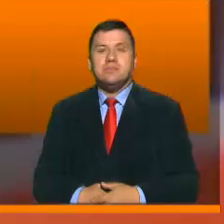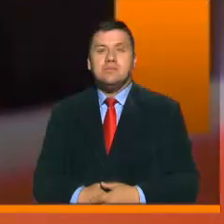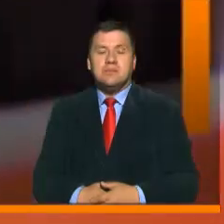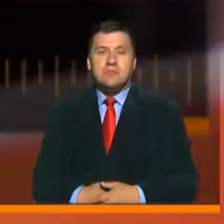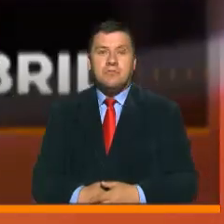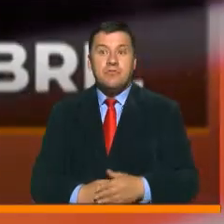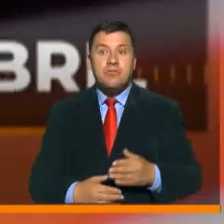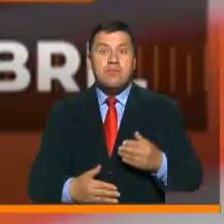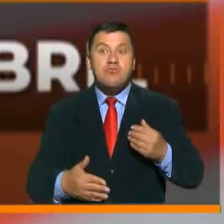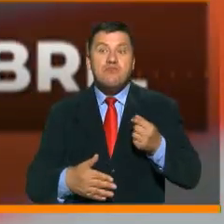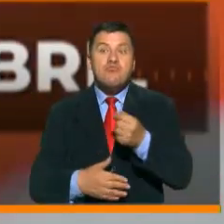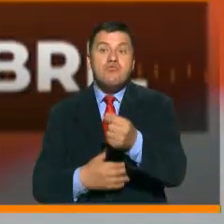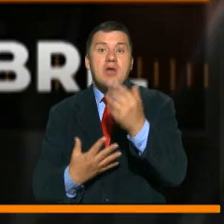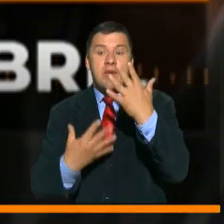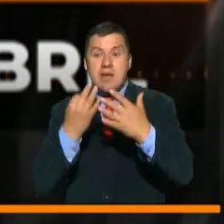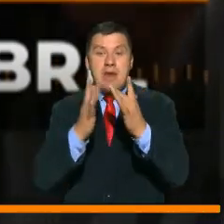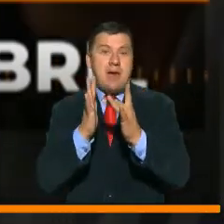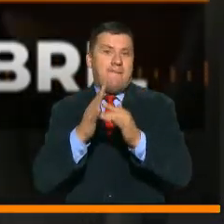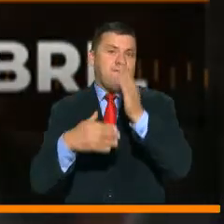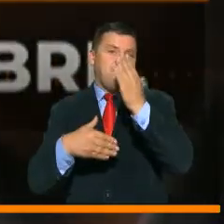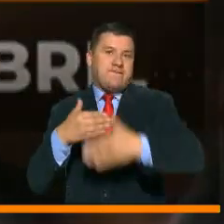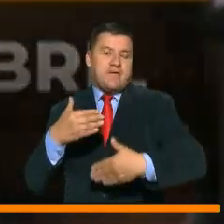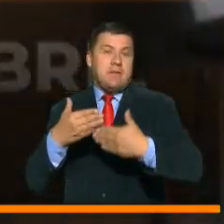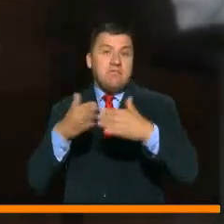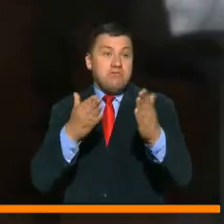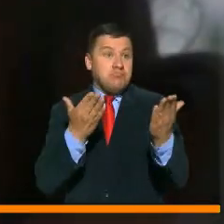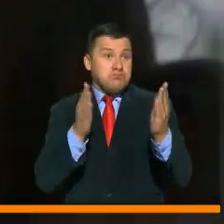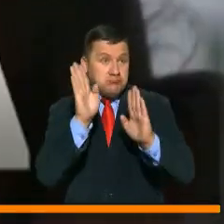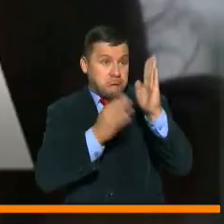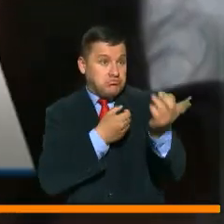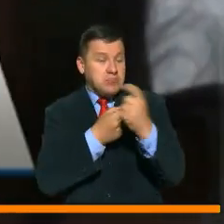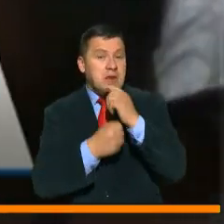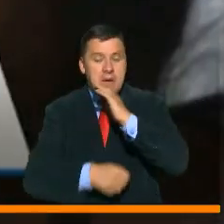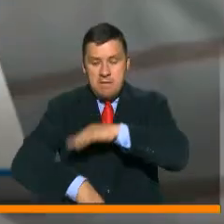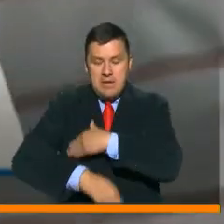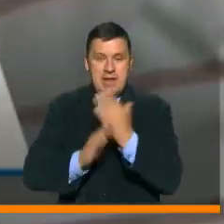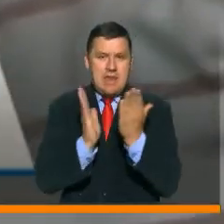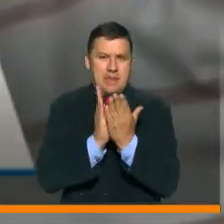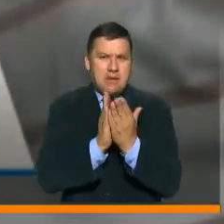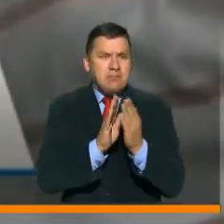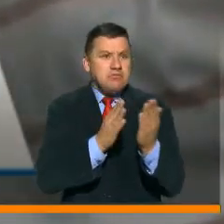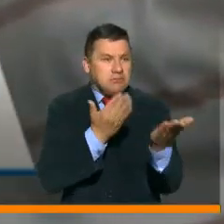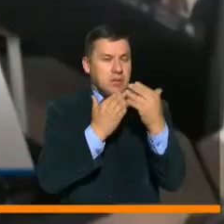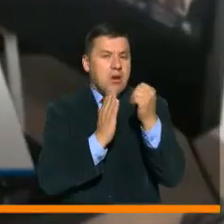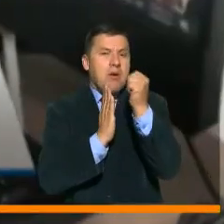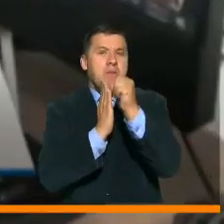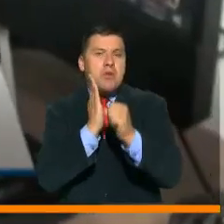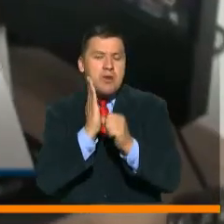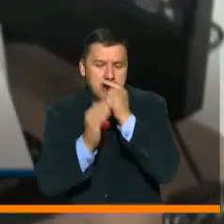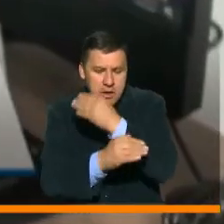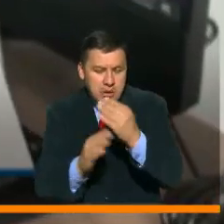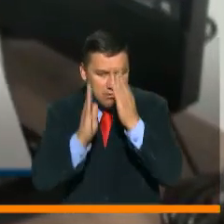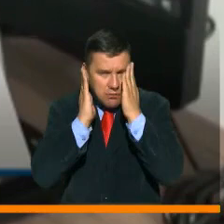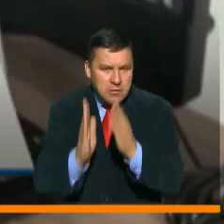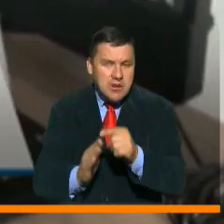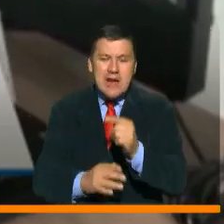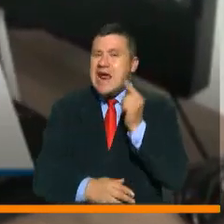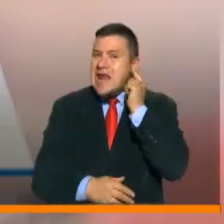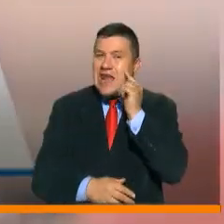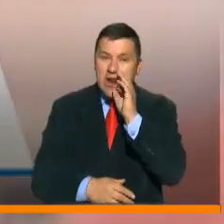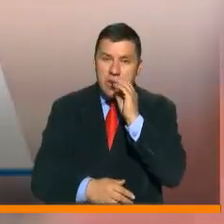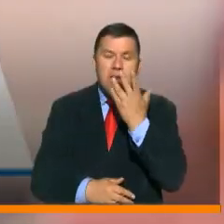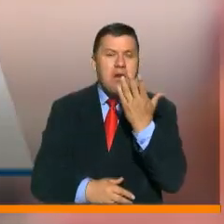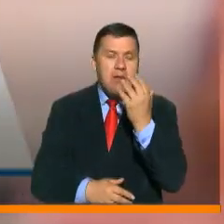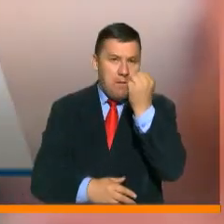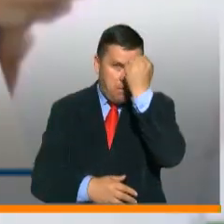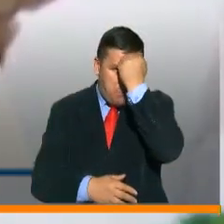hasta el próximo 13 de abril estará abierta la convocatoria del ministerio de educación llamada programación para niños y niñas que busca